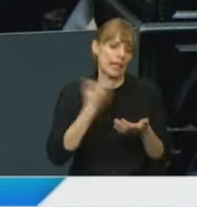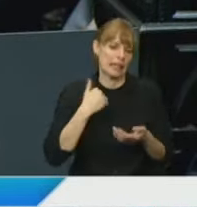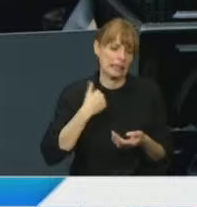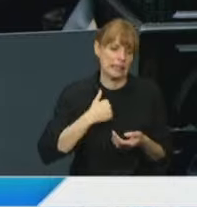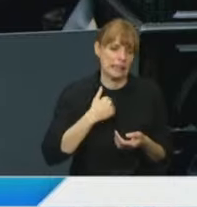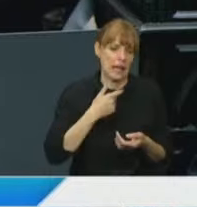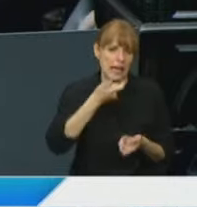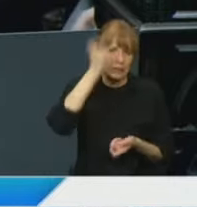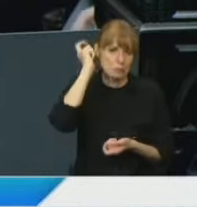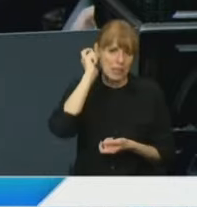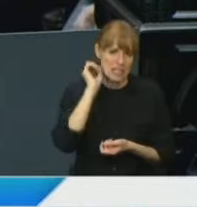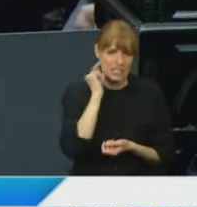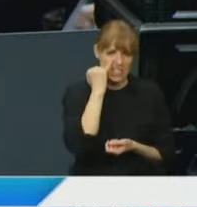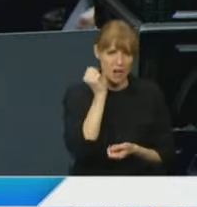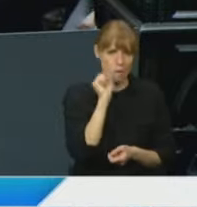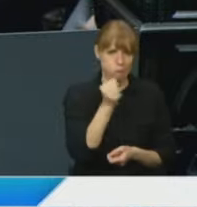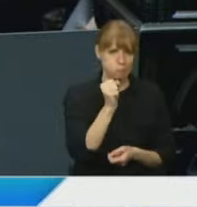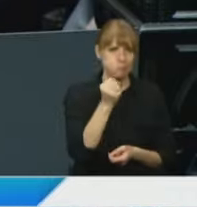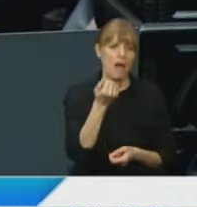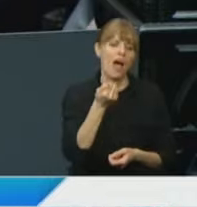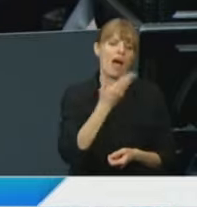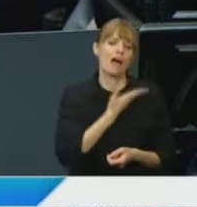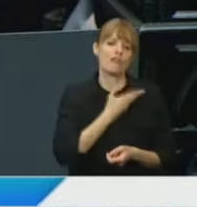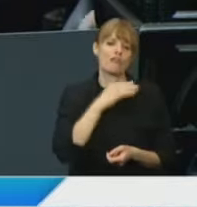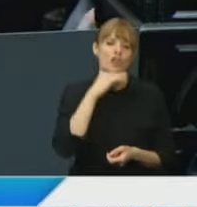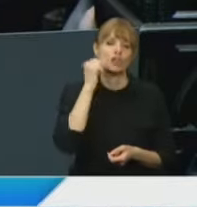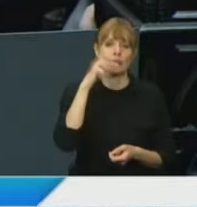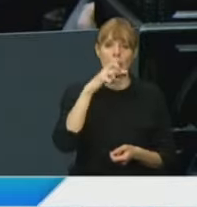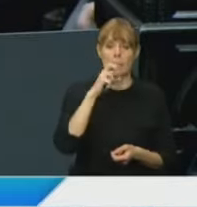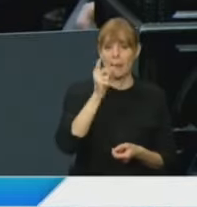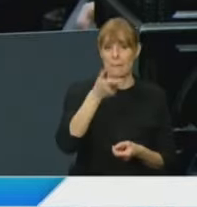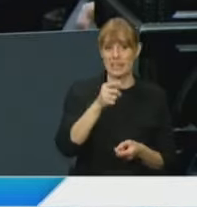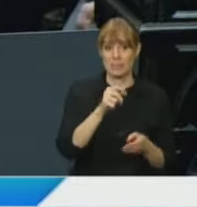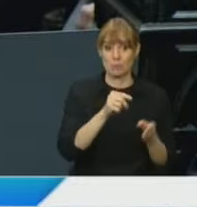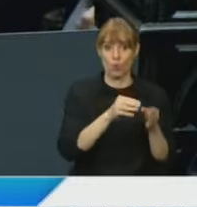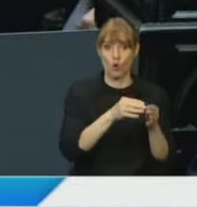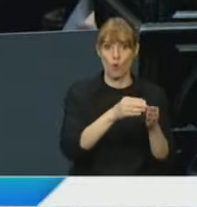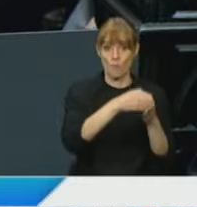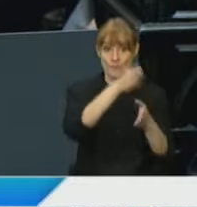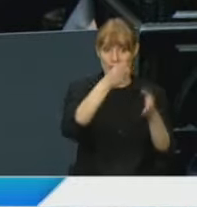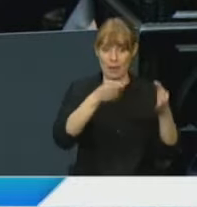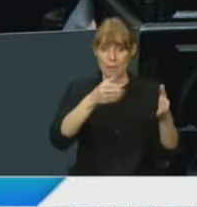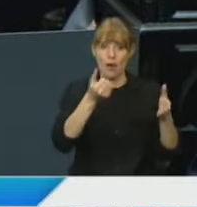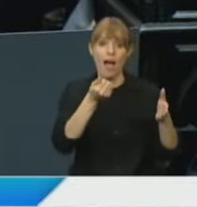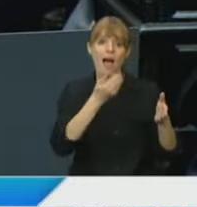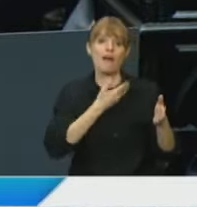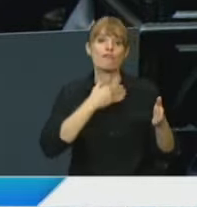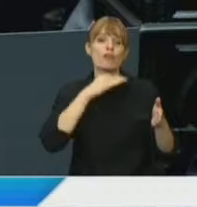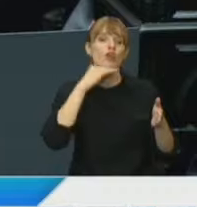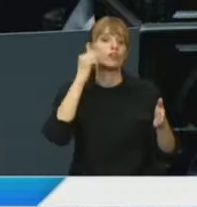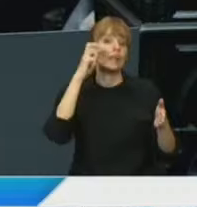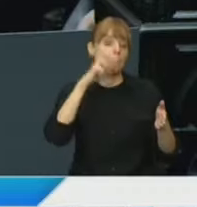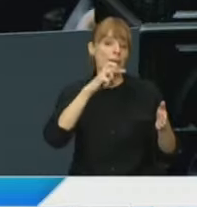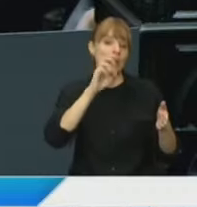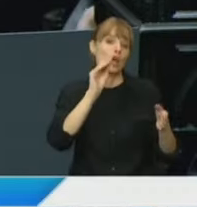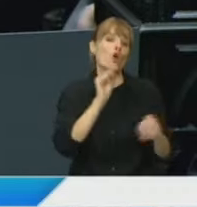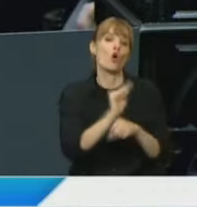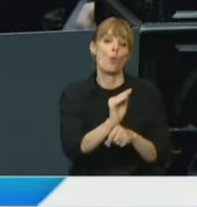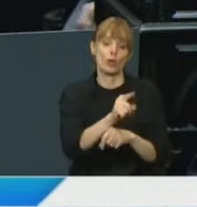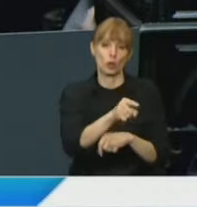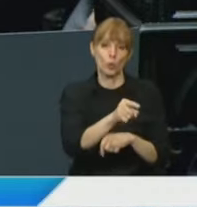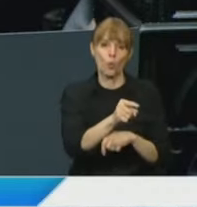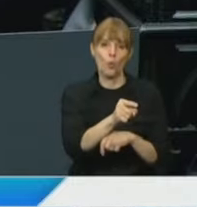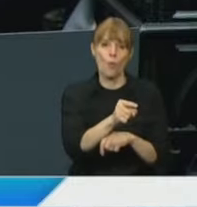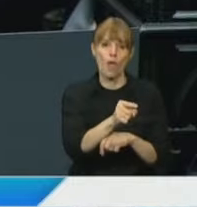el Ejecutivo lo dejan solo. Vos fijate que le pretenden marcar agenda a un gobierno que no le dieron una sola ley